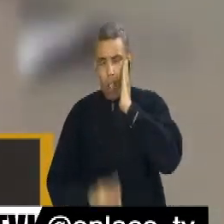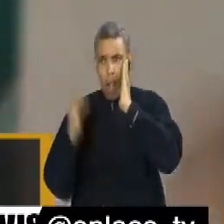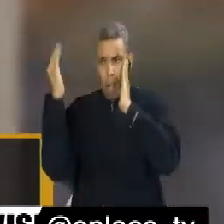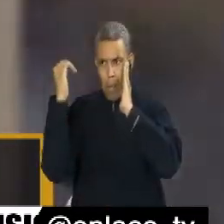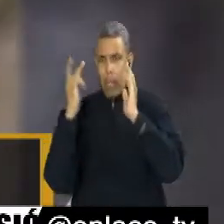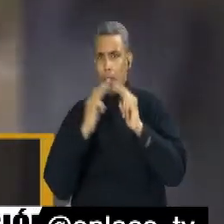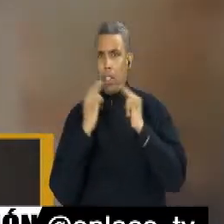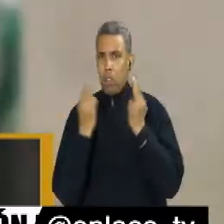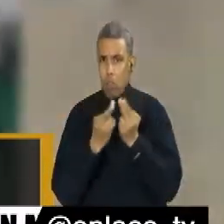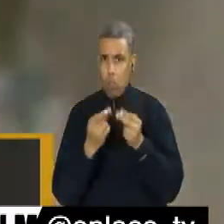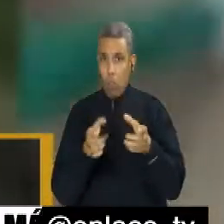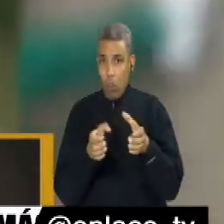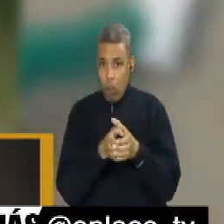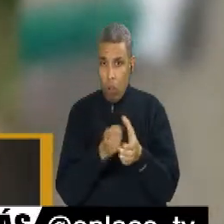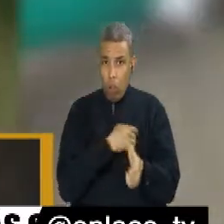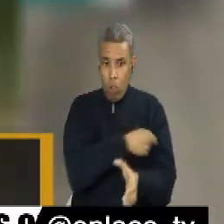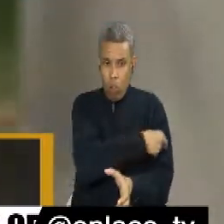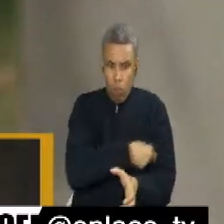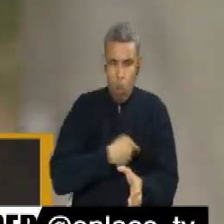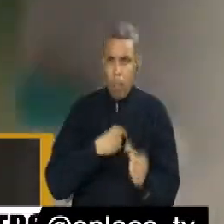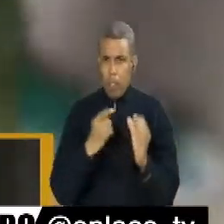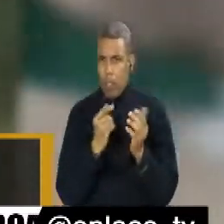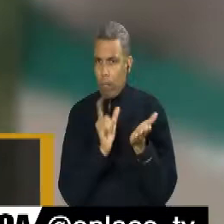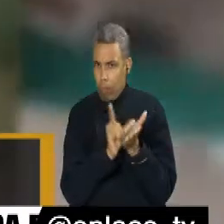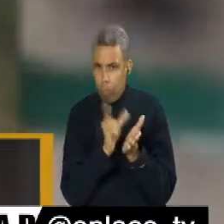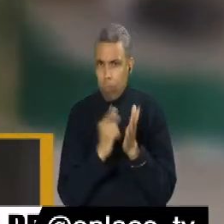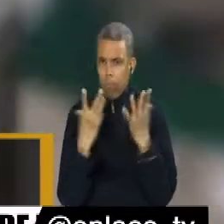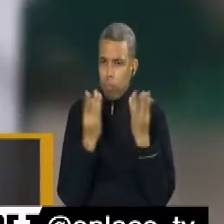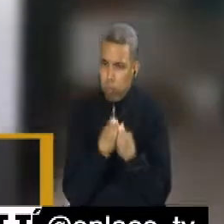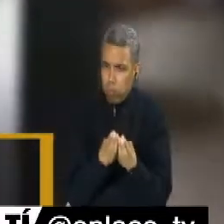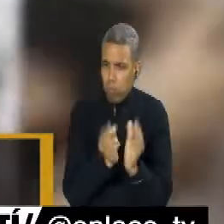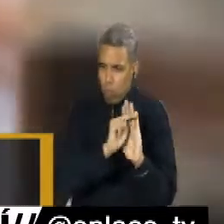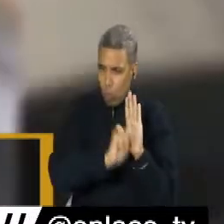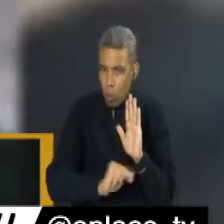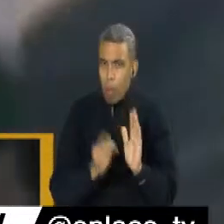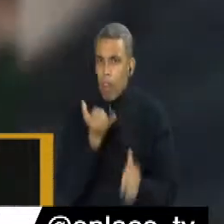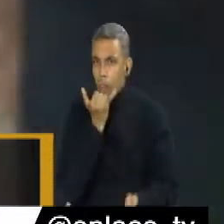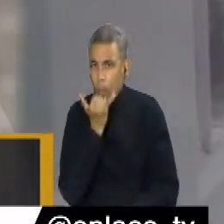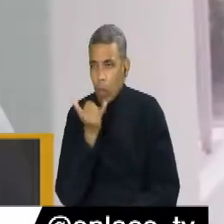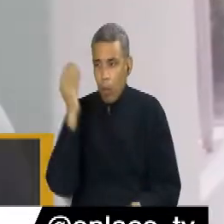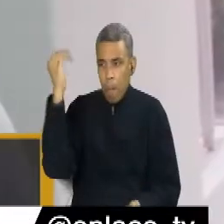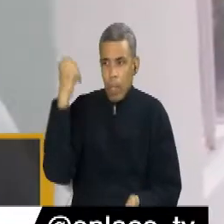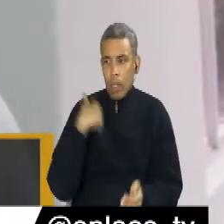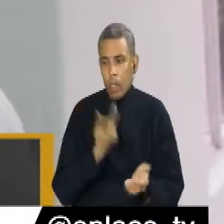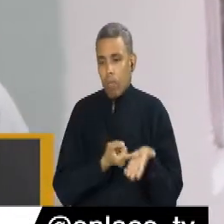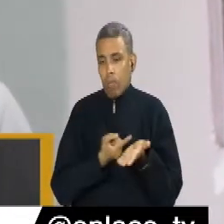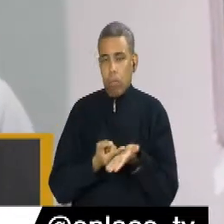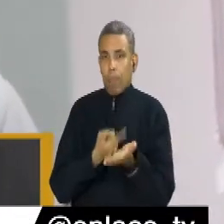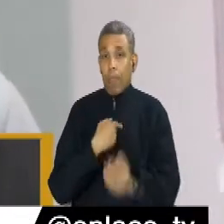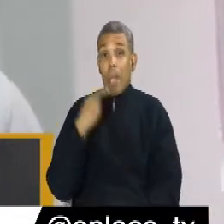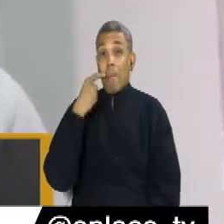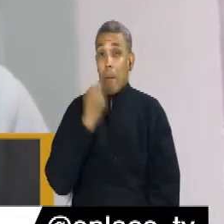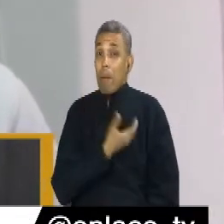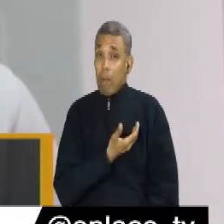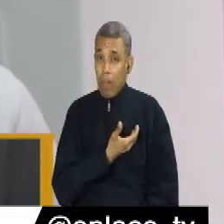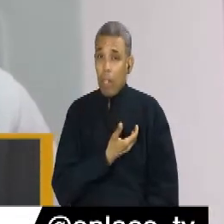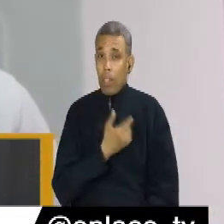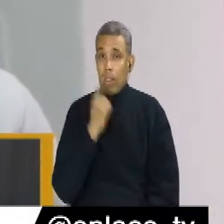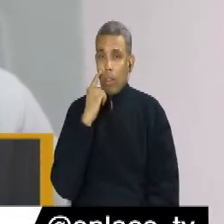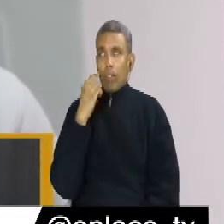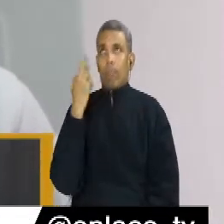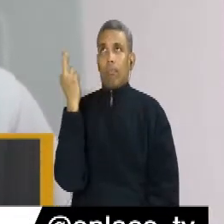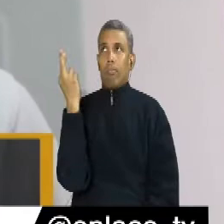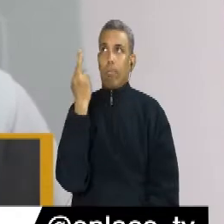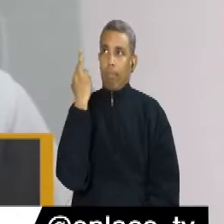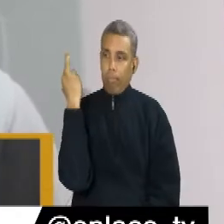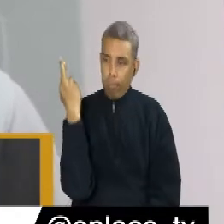al comité de convivencia para ver qué es lo que está sucediendo. Es importante que los padres de familia, vuelvo y le hago el reclamo a